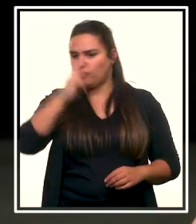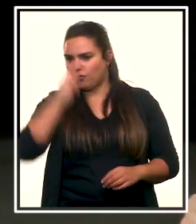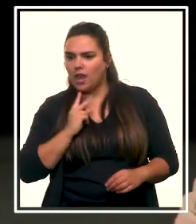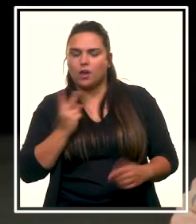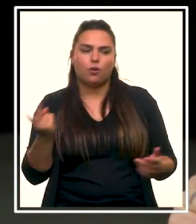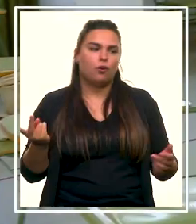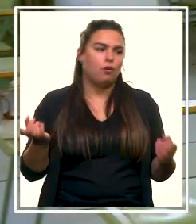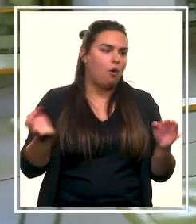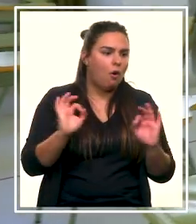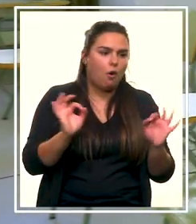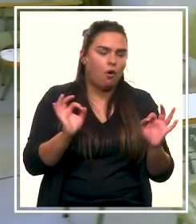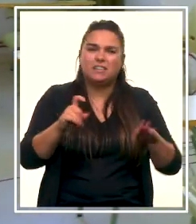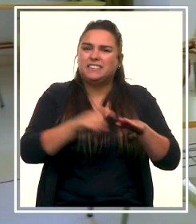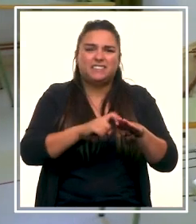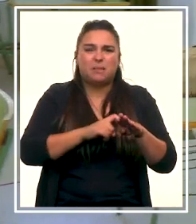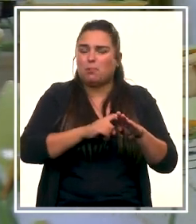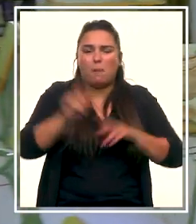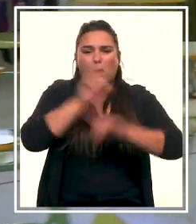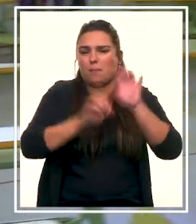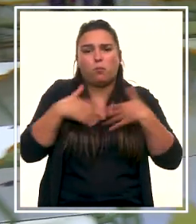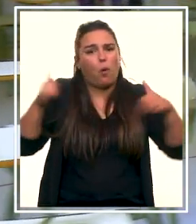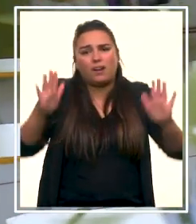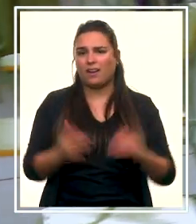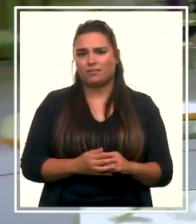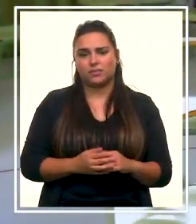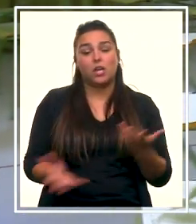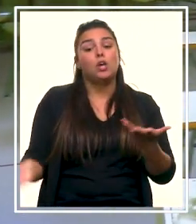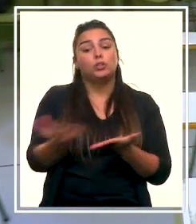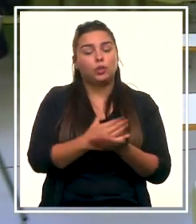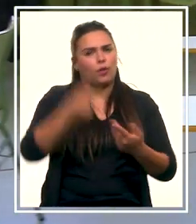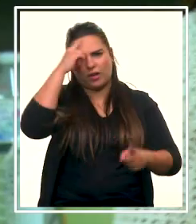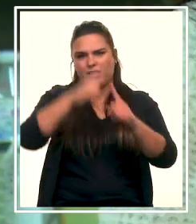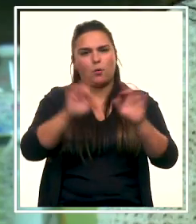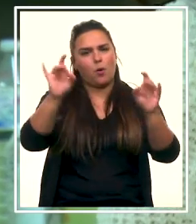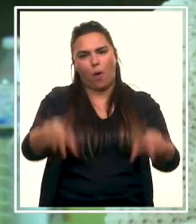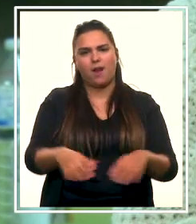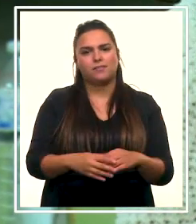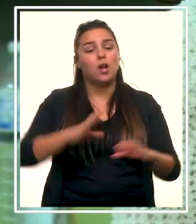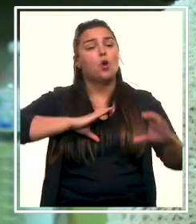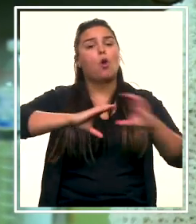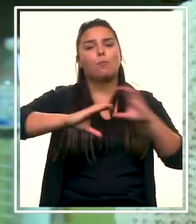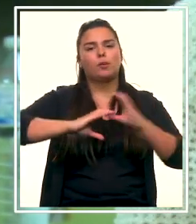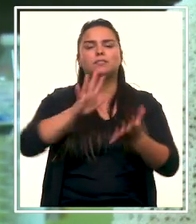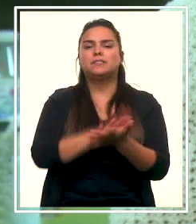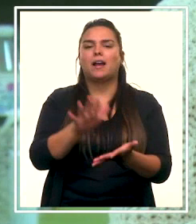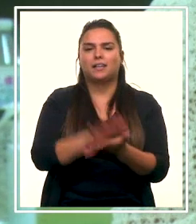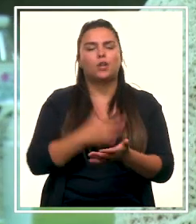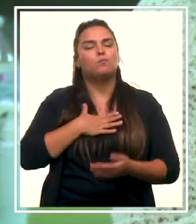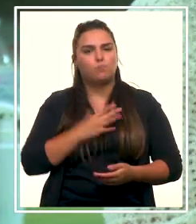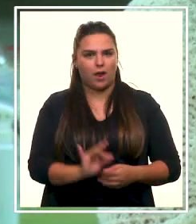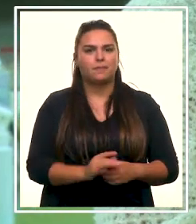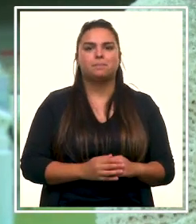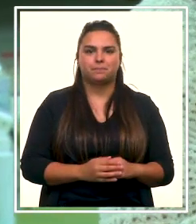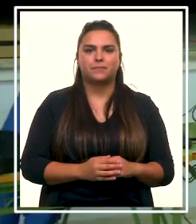con cualquier tipo de trastorno. Todos venimos con el mismo objetivo, el poder comunicarnos tranquilamente con todo el mundo, sin